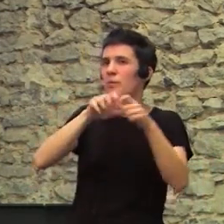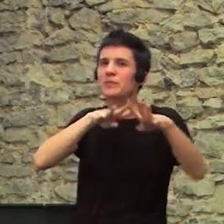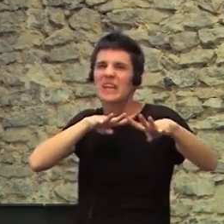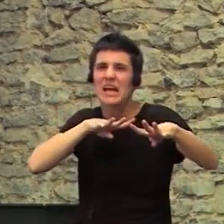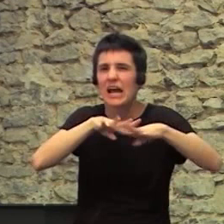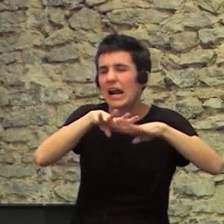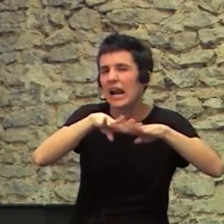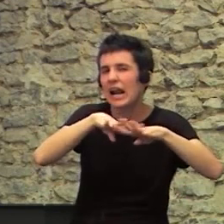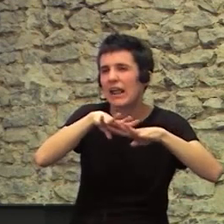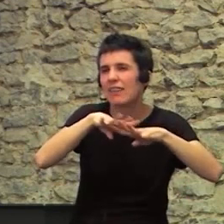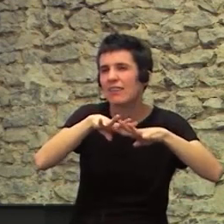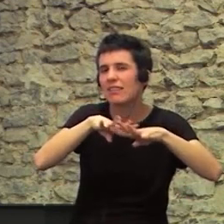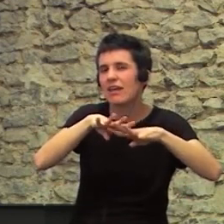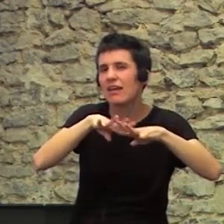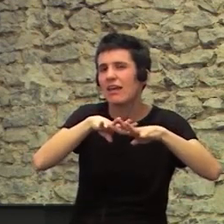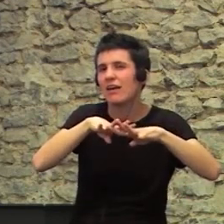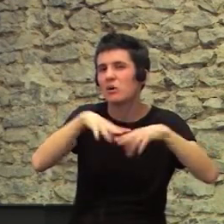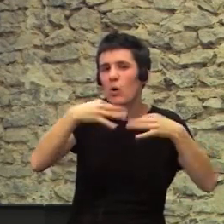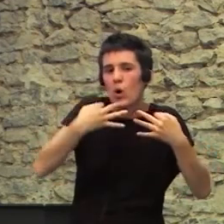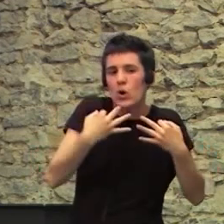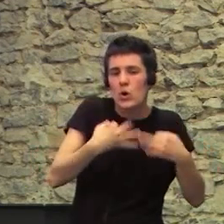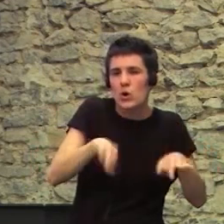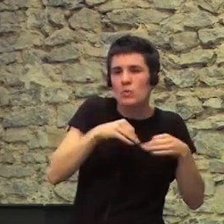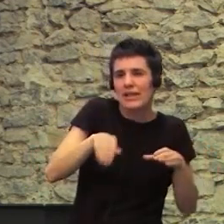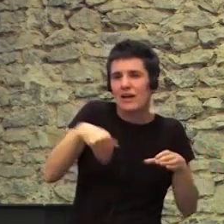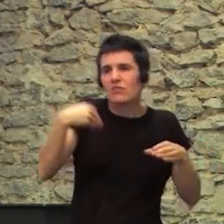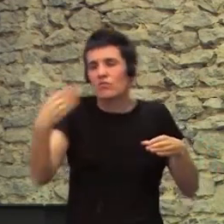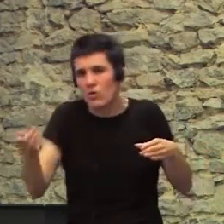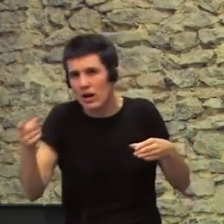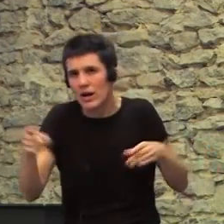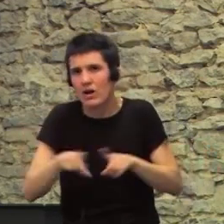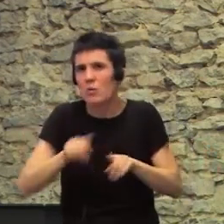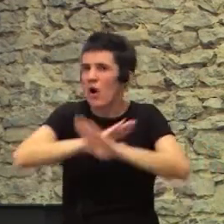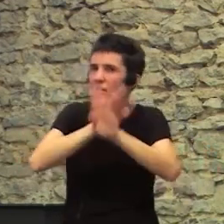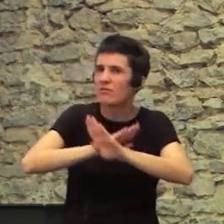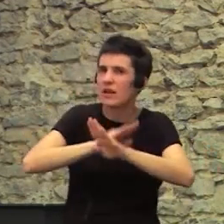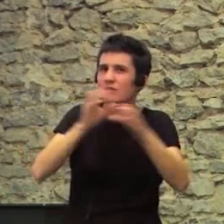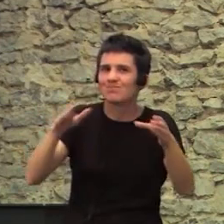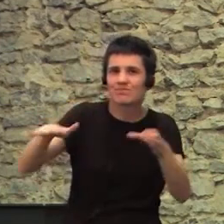de transgresiones, pero que abarcan todo el espectro del sexo, género,